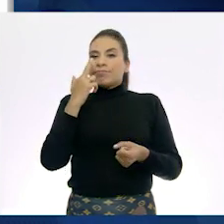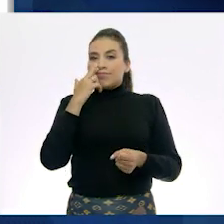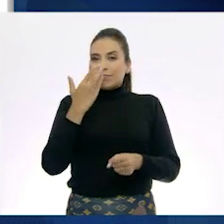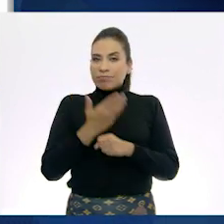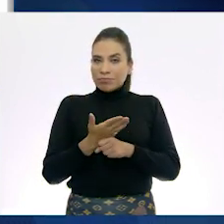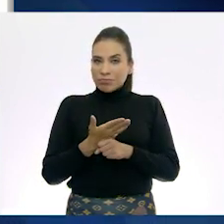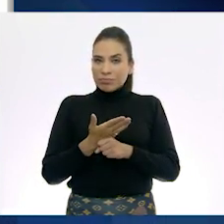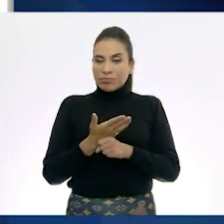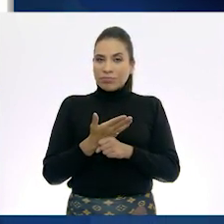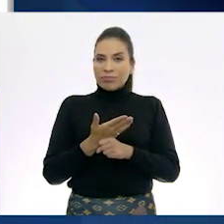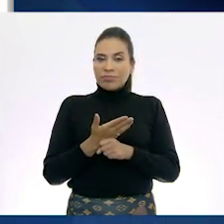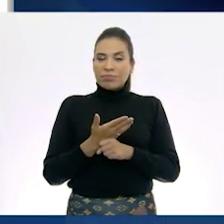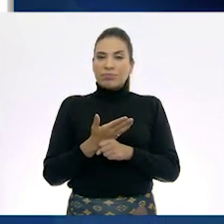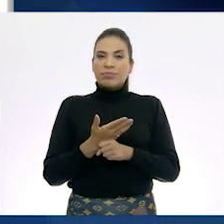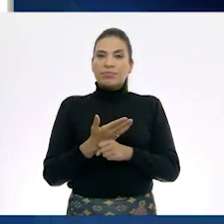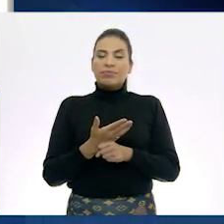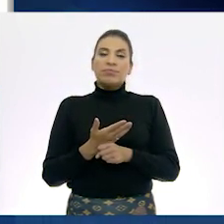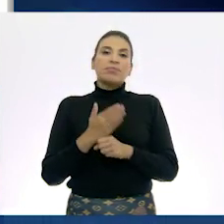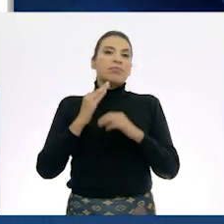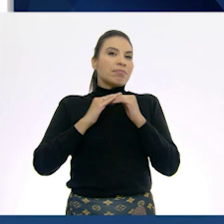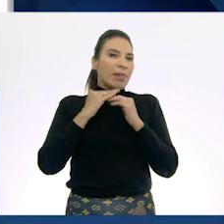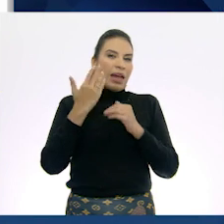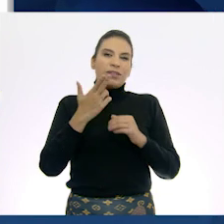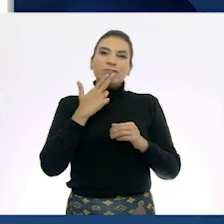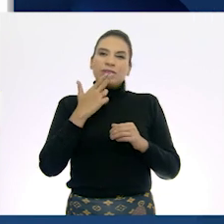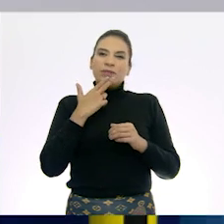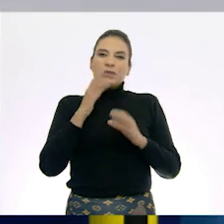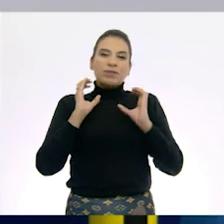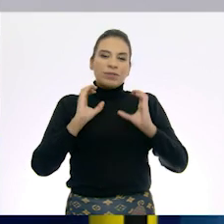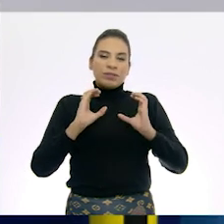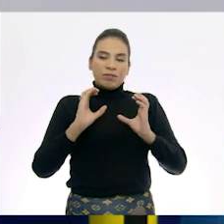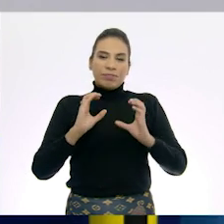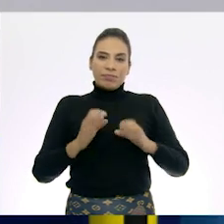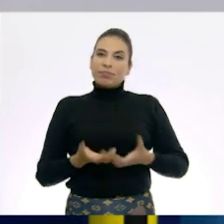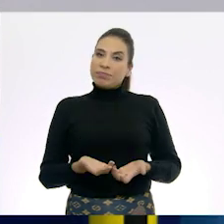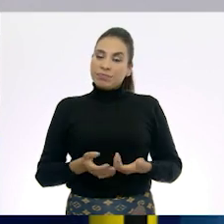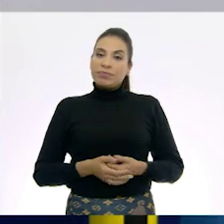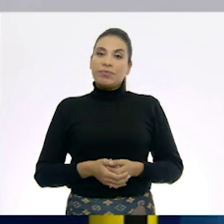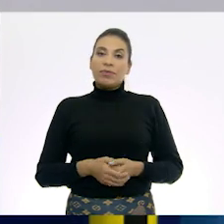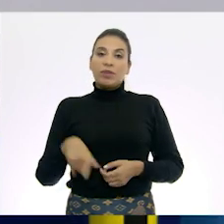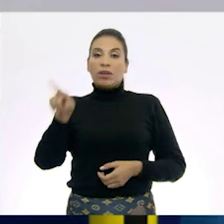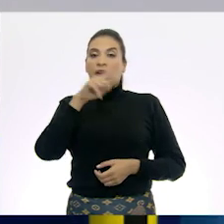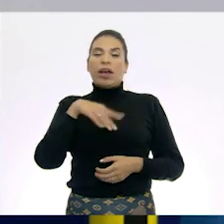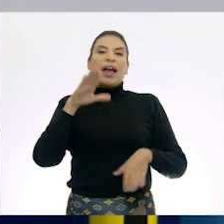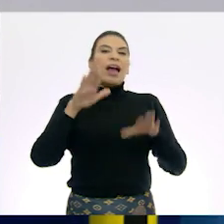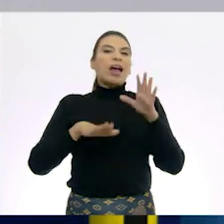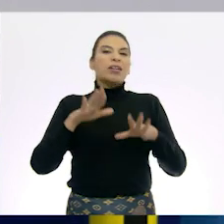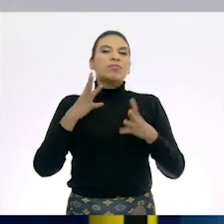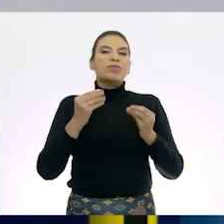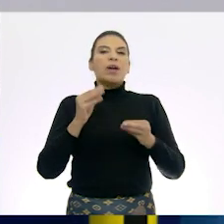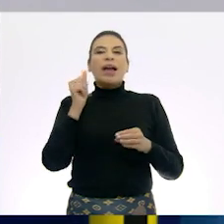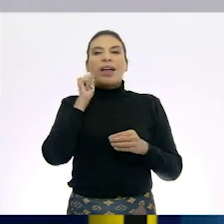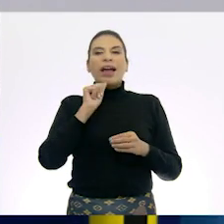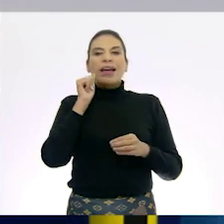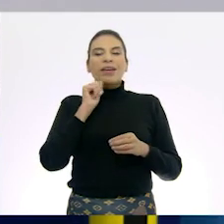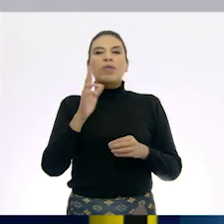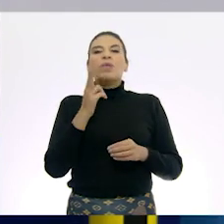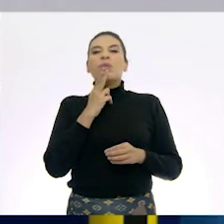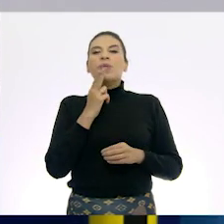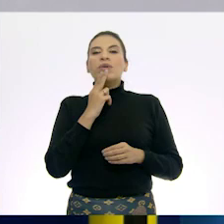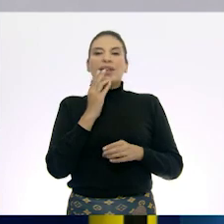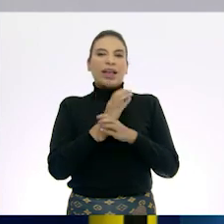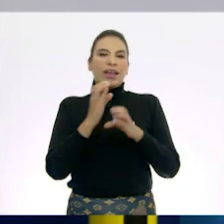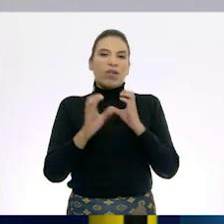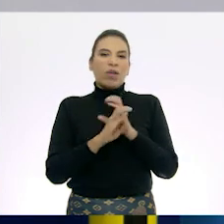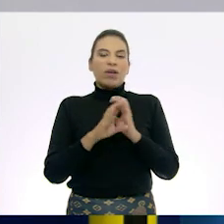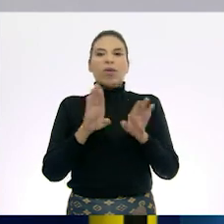responsable y pues maximizarlo lo más que podamos. Somos muy dados a utilizar las